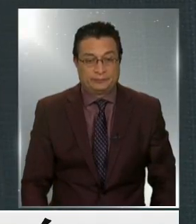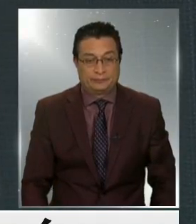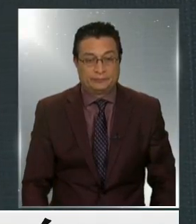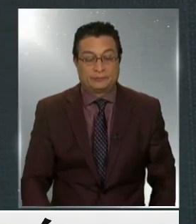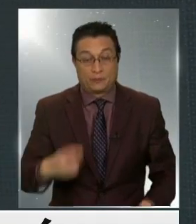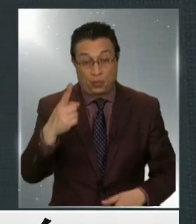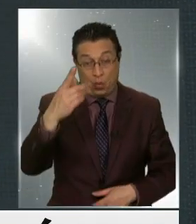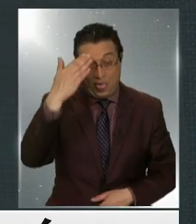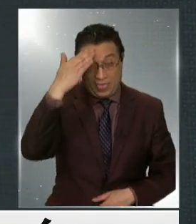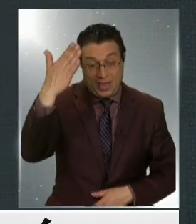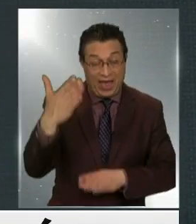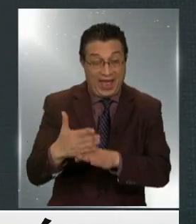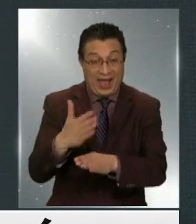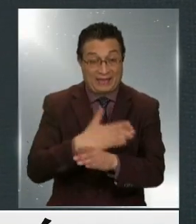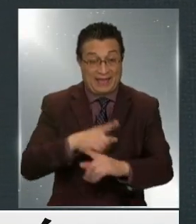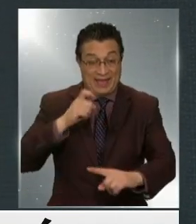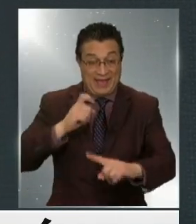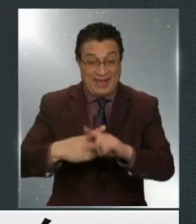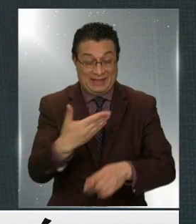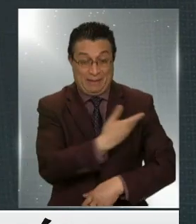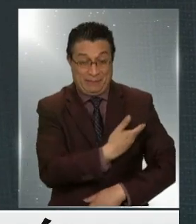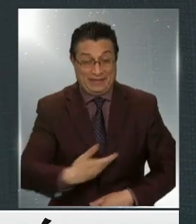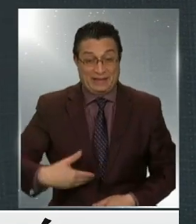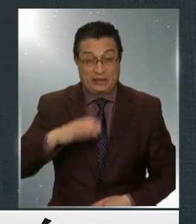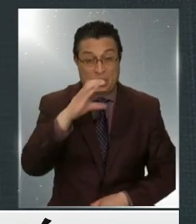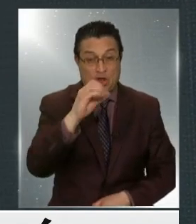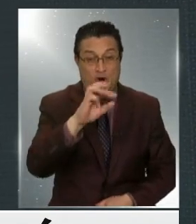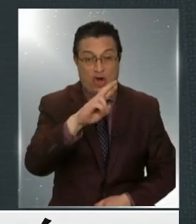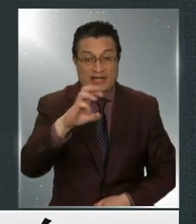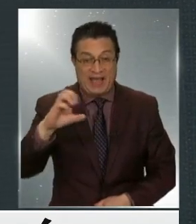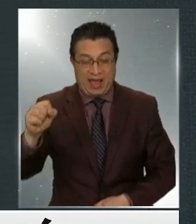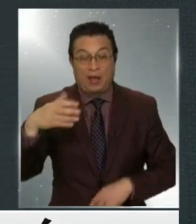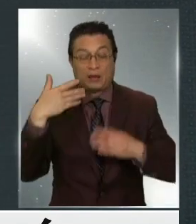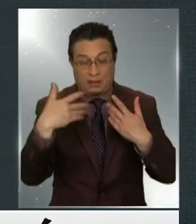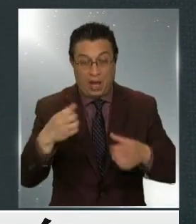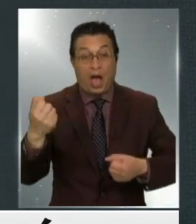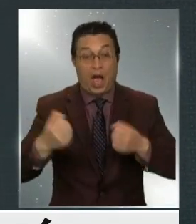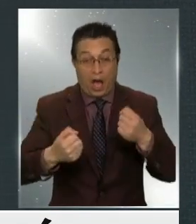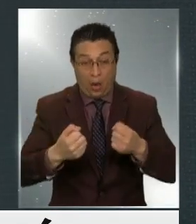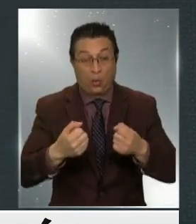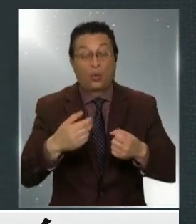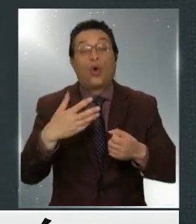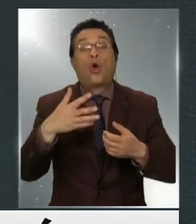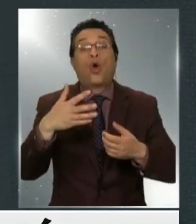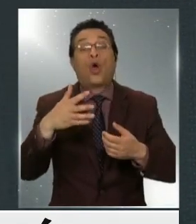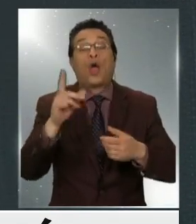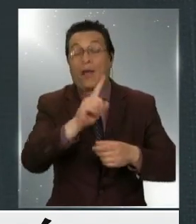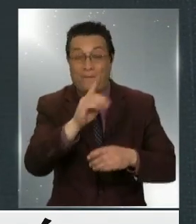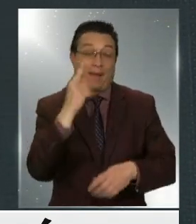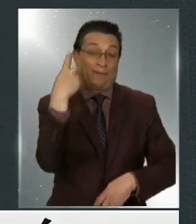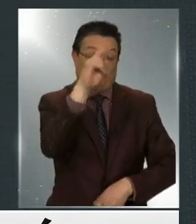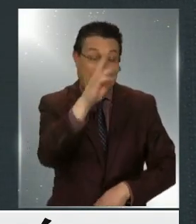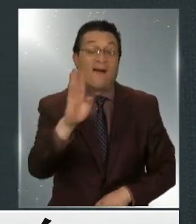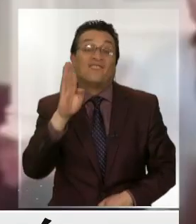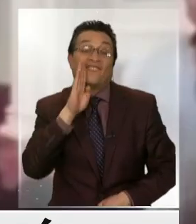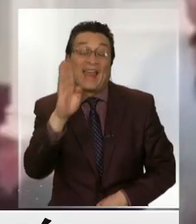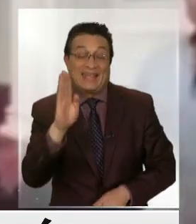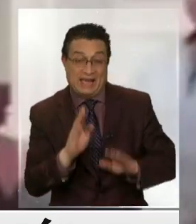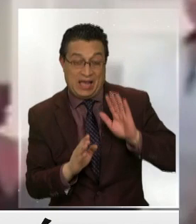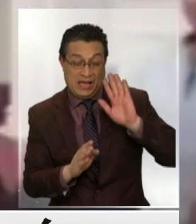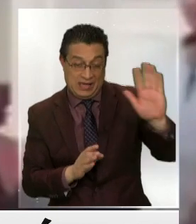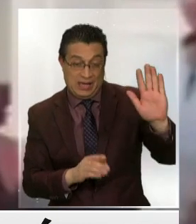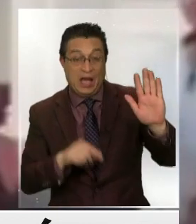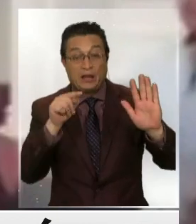El día antes, el expresidente Rafael Correa mandó un mensaje desde su autoexilio en Bélgica. Un mensaje para su